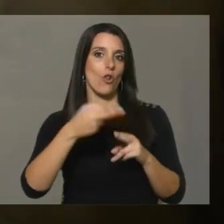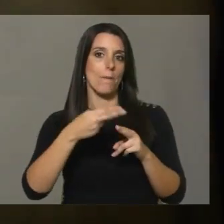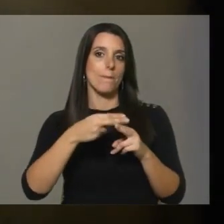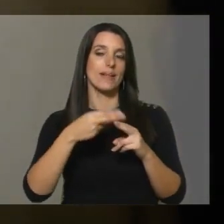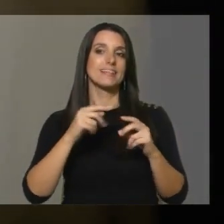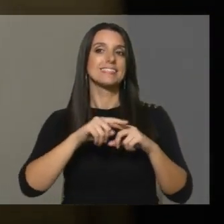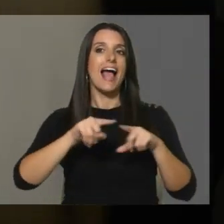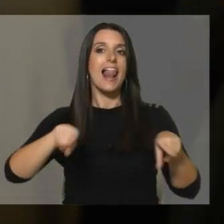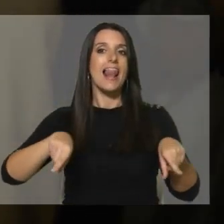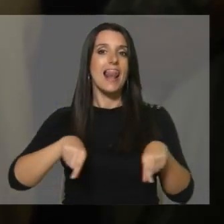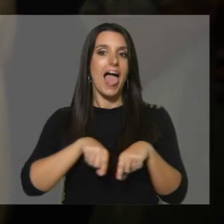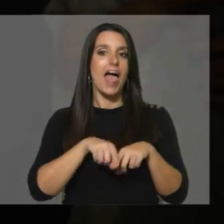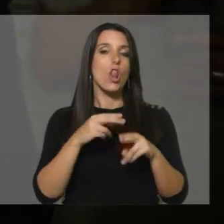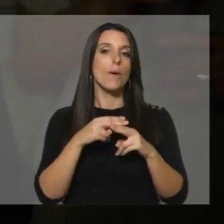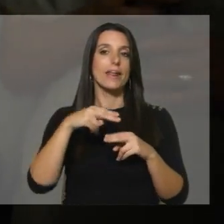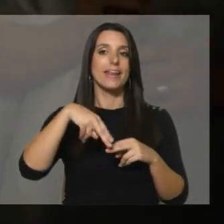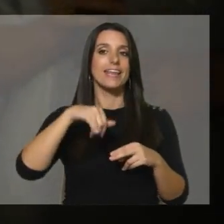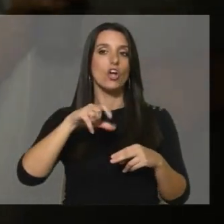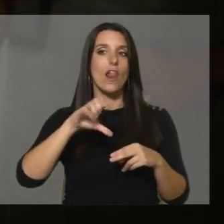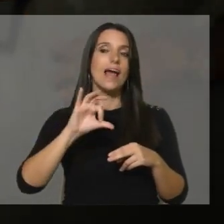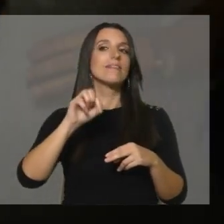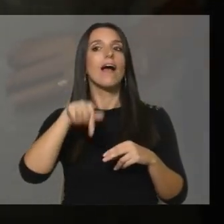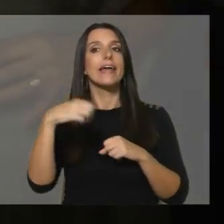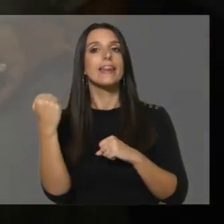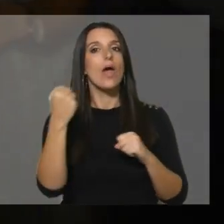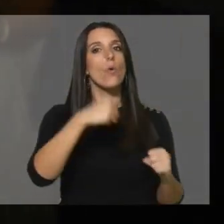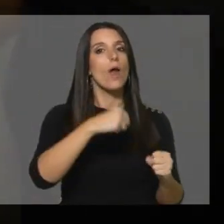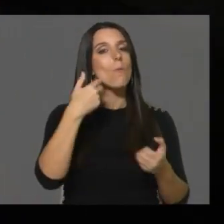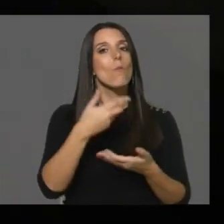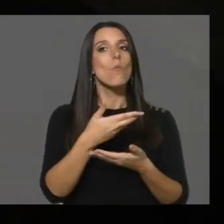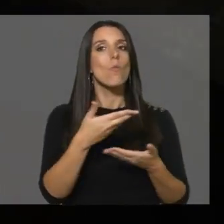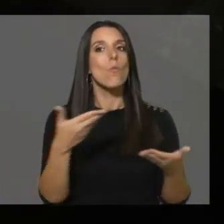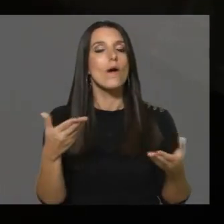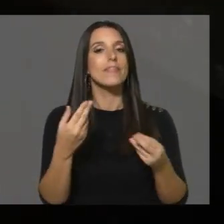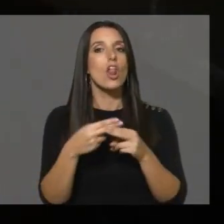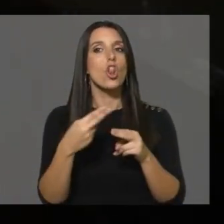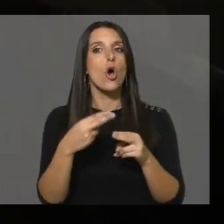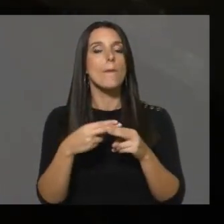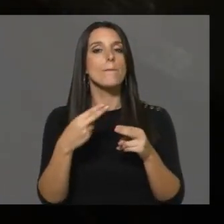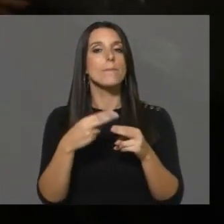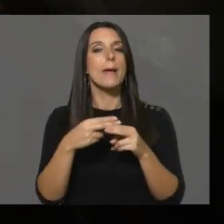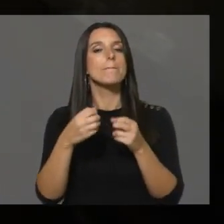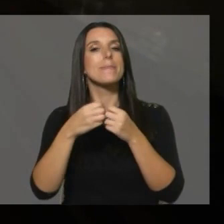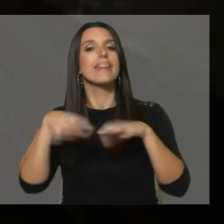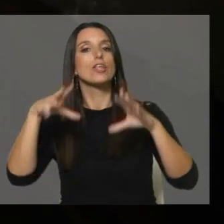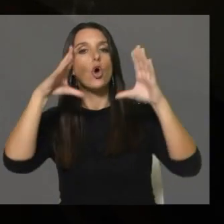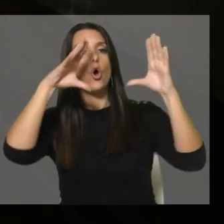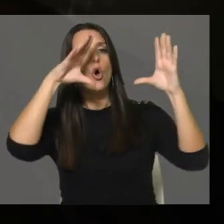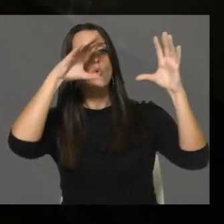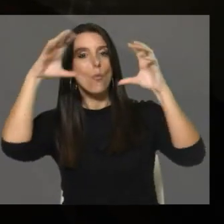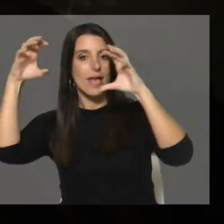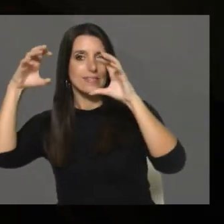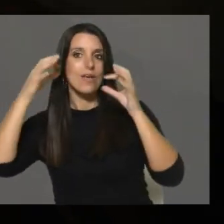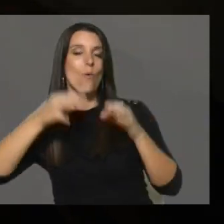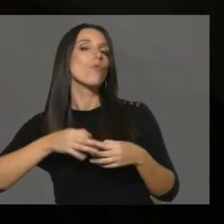sala Nicolás Loureiro, porque acá se está inaugurando la muestra Perdidos en la Nube. Es una muestra inmersiva, como ahí